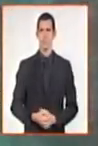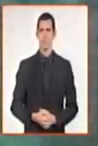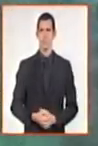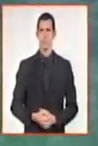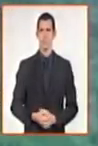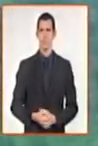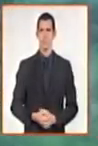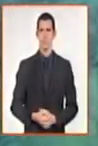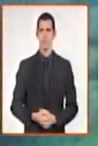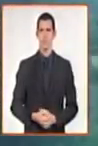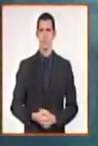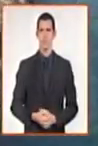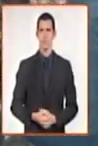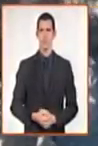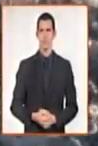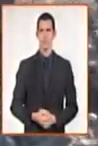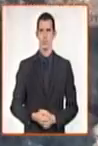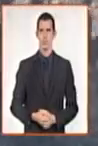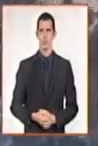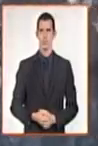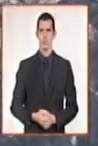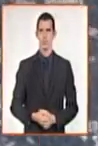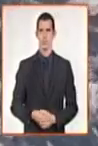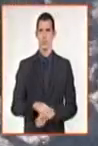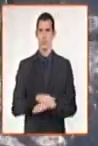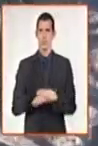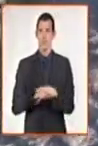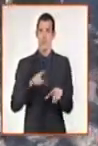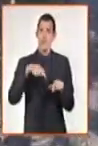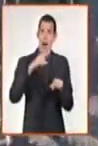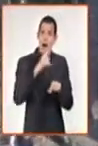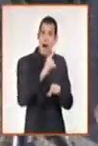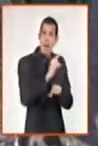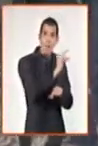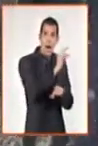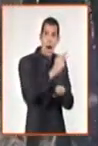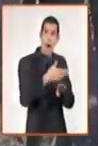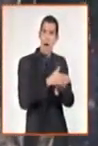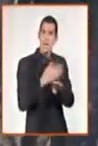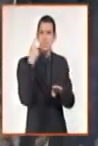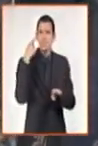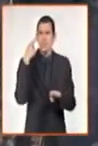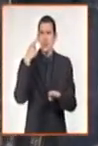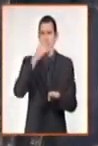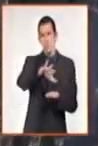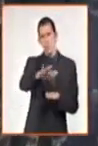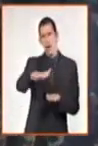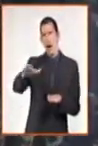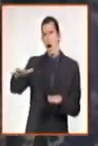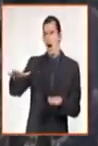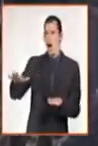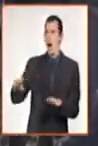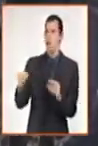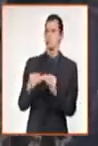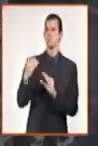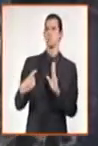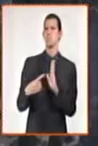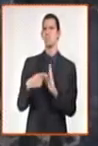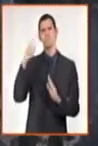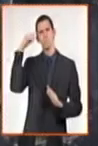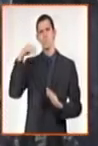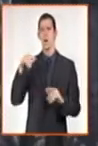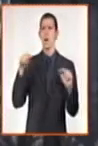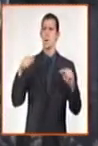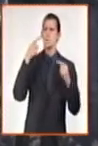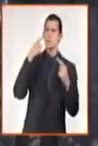Antes de partir, volvió Díaz-Canel a la costa de este bellísimo lugar, según sus palabras, que como otros tantos del occidente, hoy